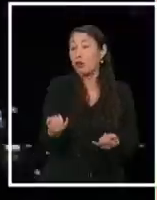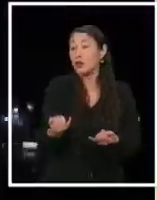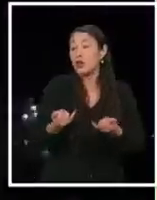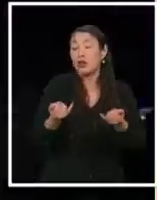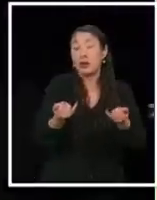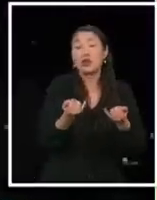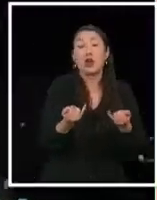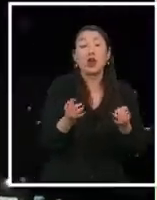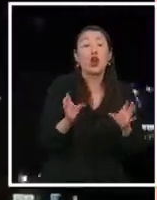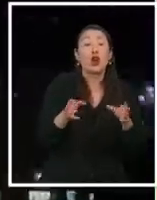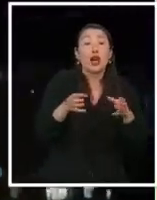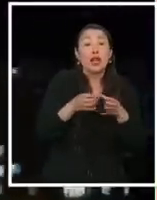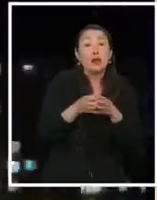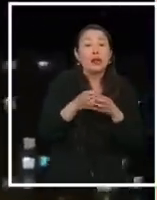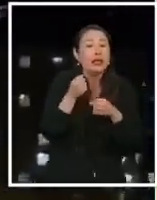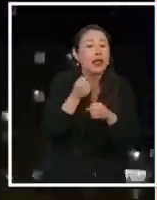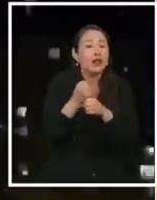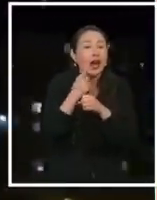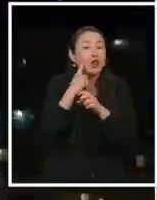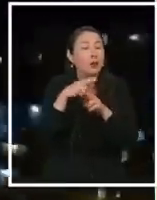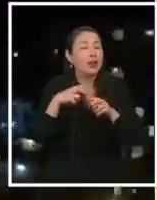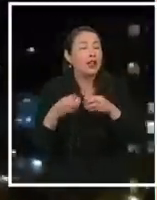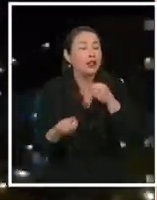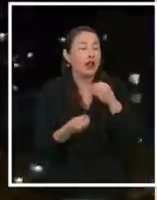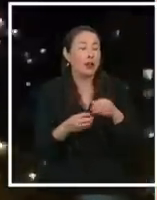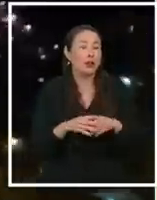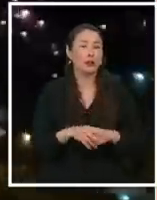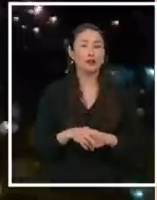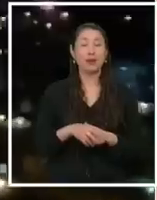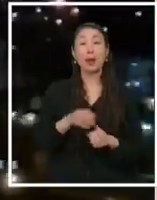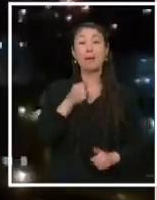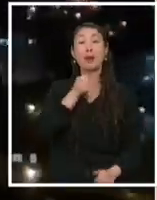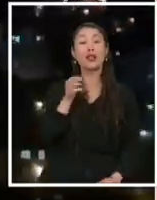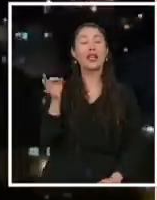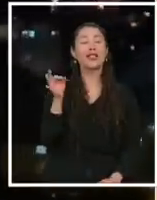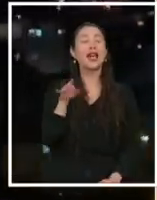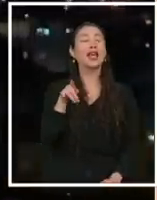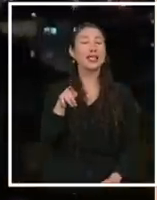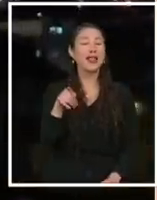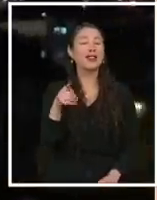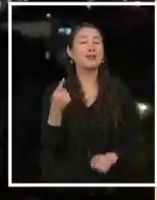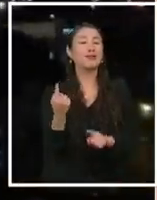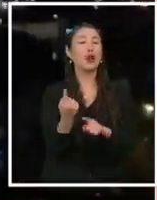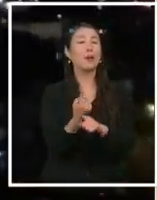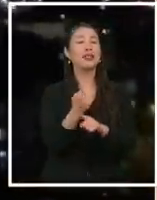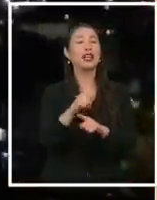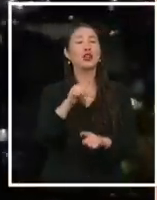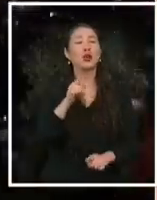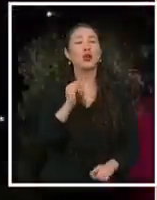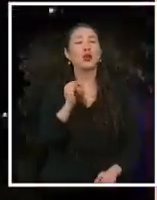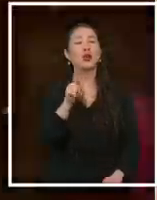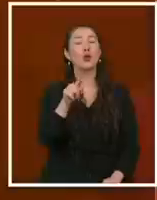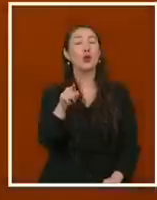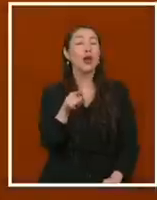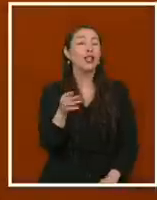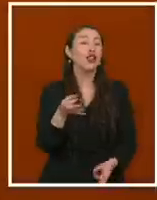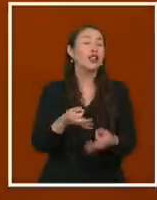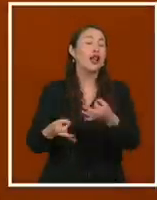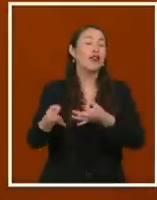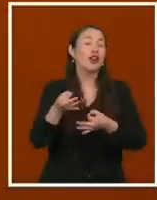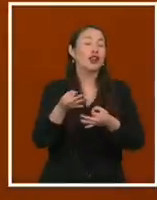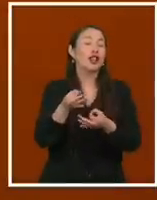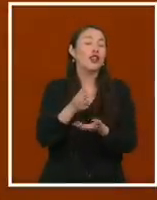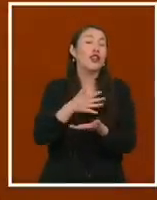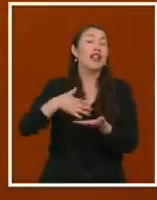Bien, perfecto. Bueno, ahí está Luis Correa, justamente hablando sobre la situación actual que acontece en la comuna de